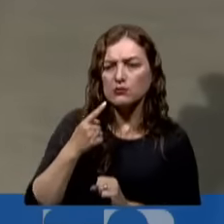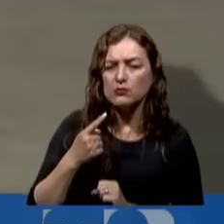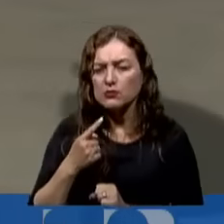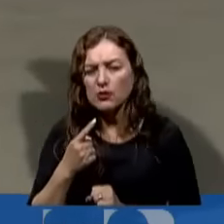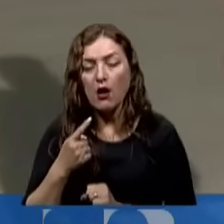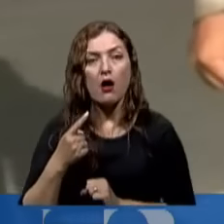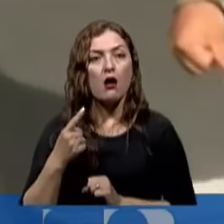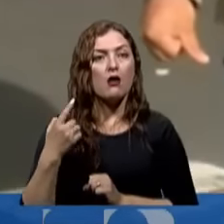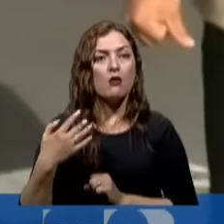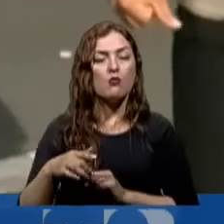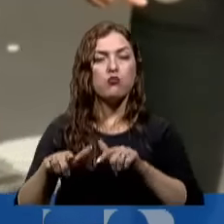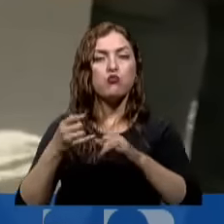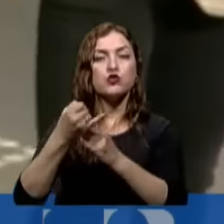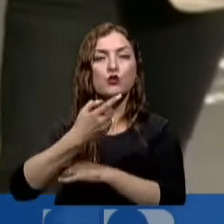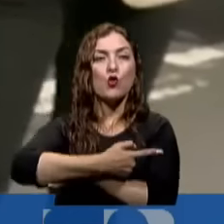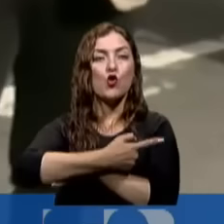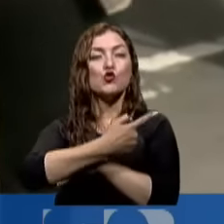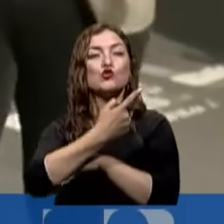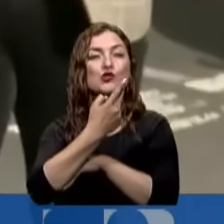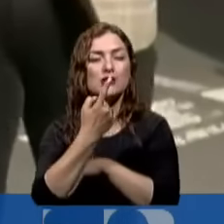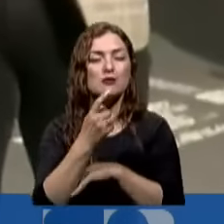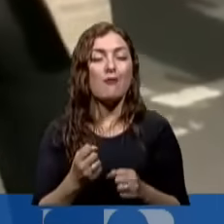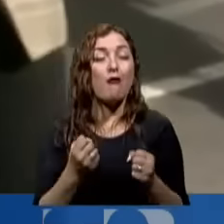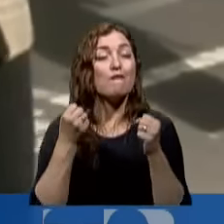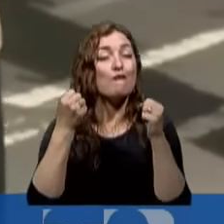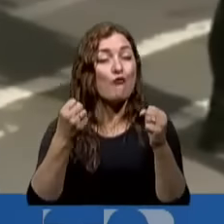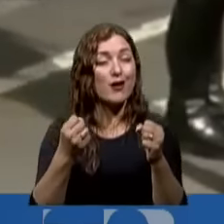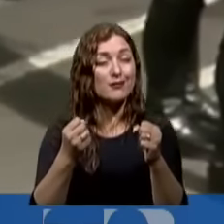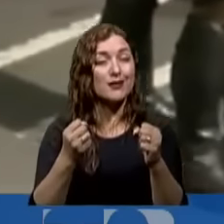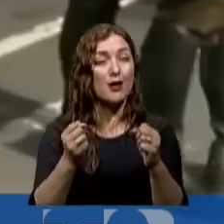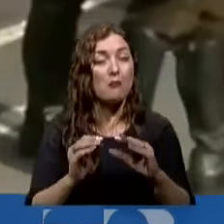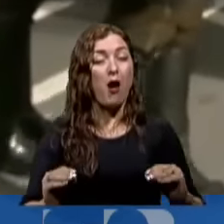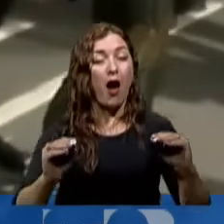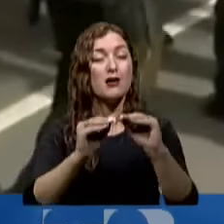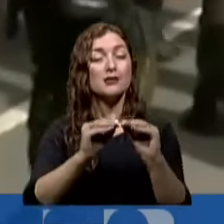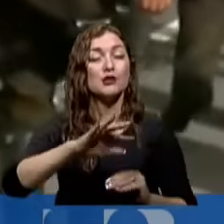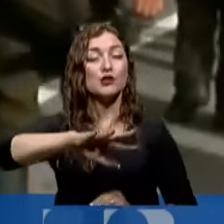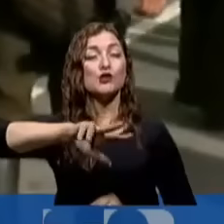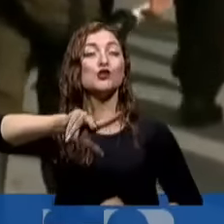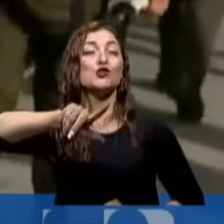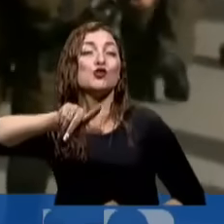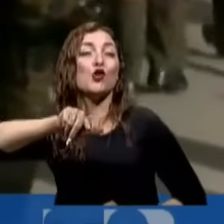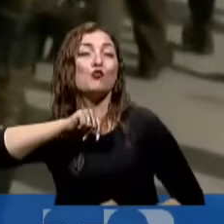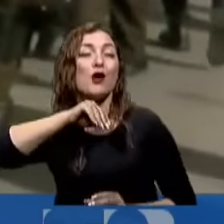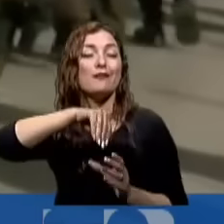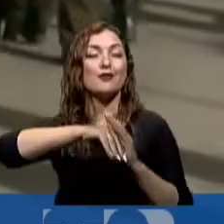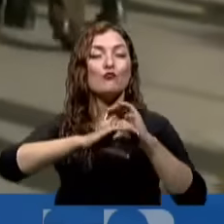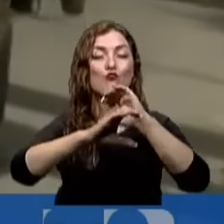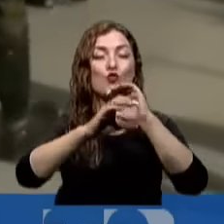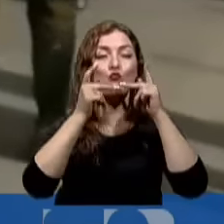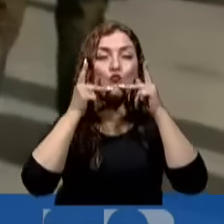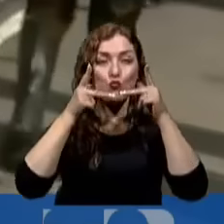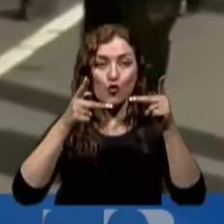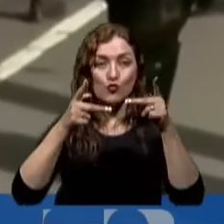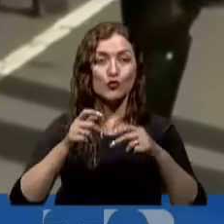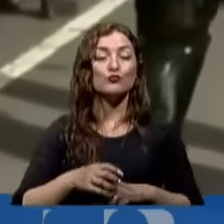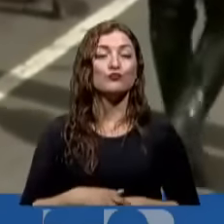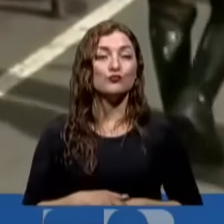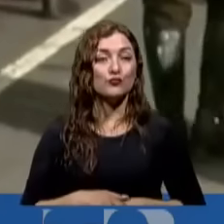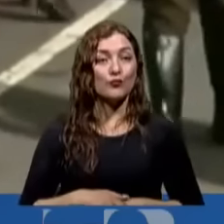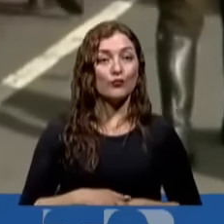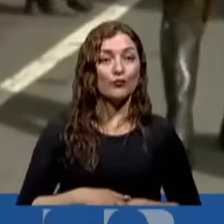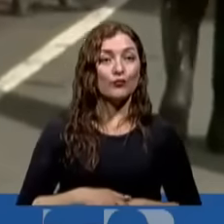han registrado que en estos últimos días ha incrementado los robos, los asaltos en las unidades de transporte público. De hecho,